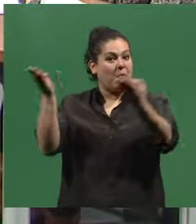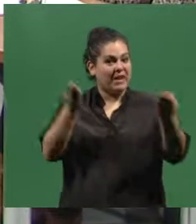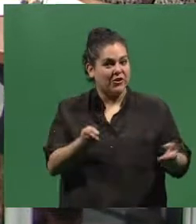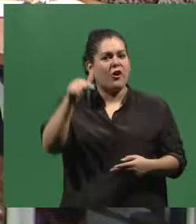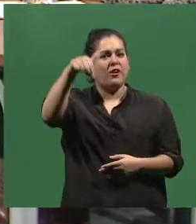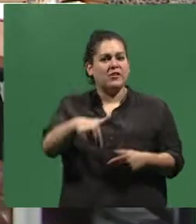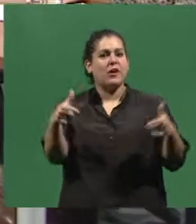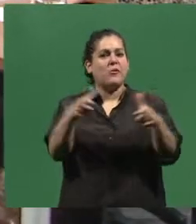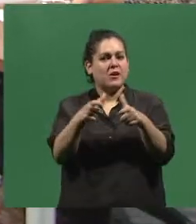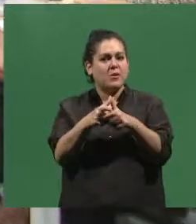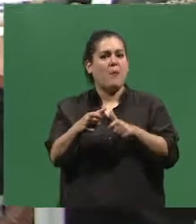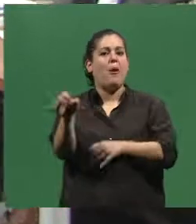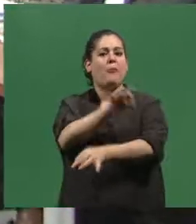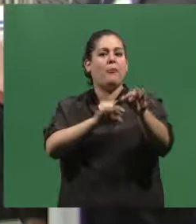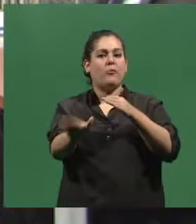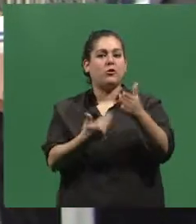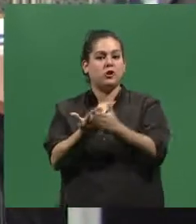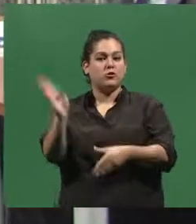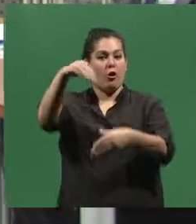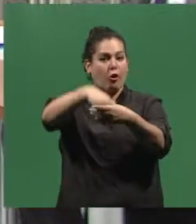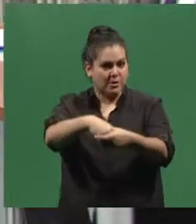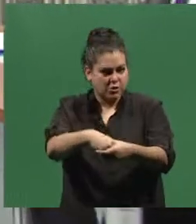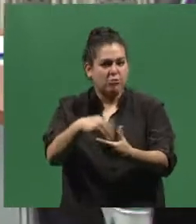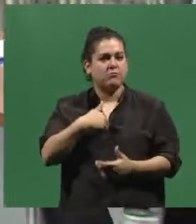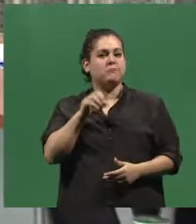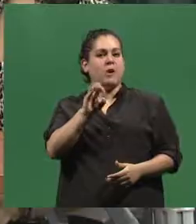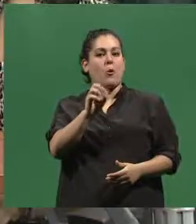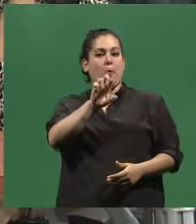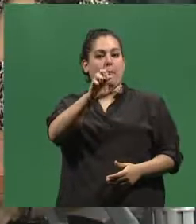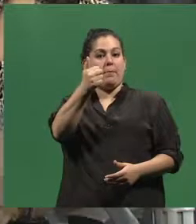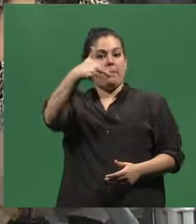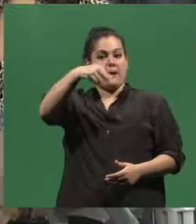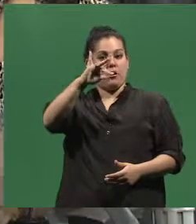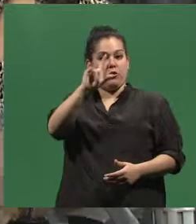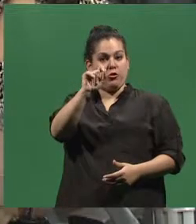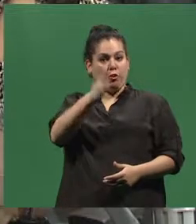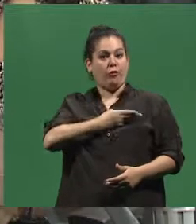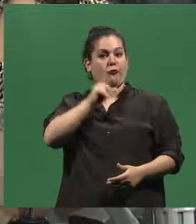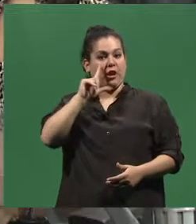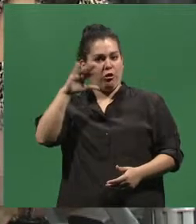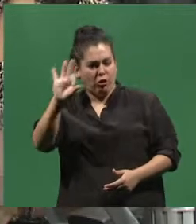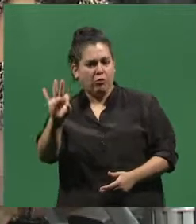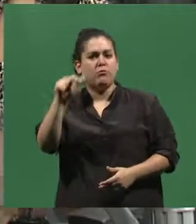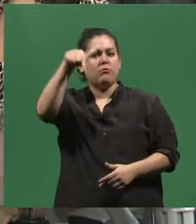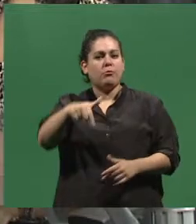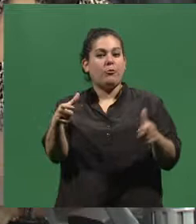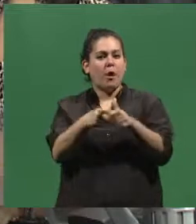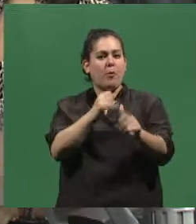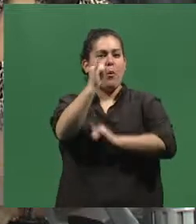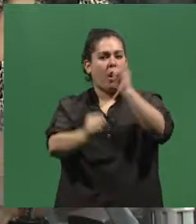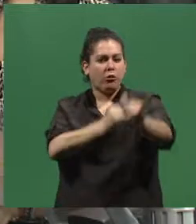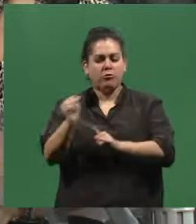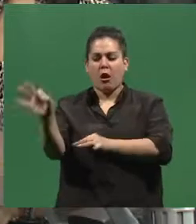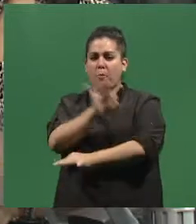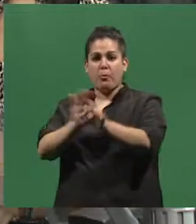Bienvenidos, esto es Proyecto en Comisión. Mi nombre es Fernanda Pandolfino. En este programa te vamos a contar cómo se presentan los